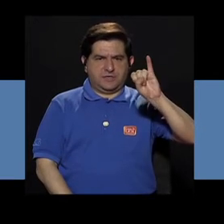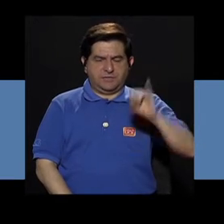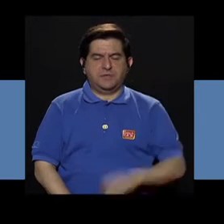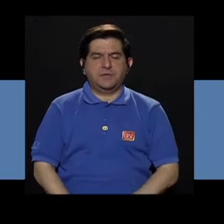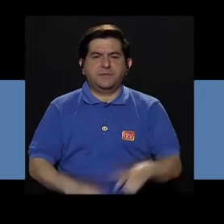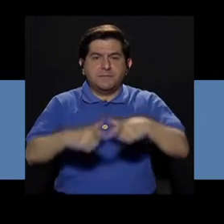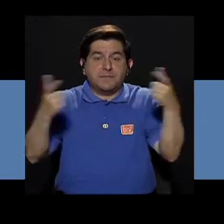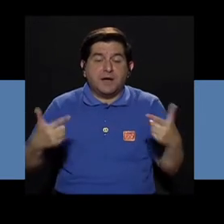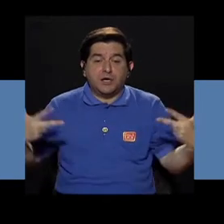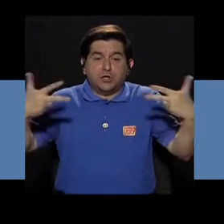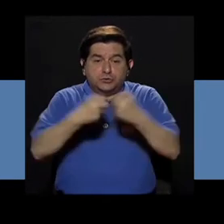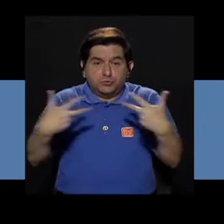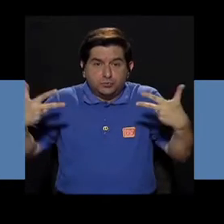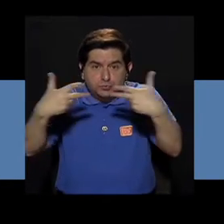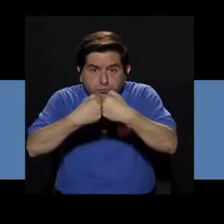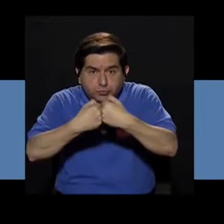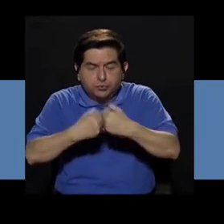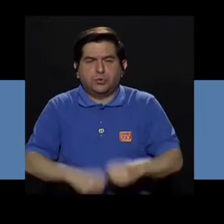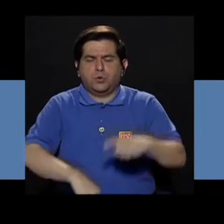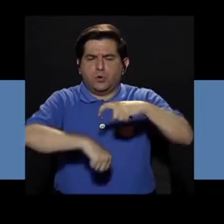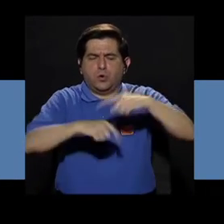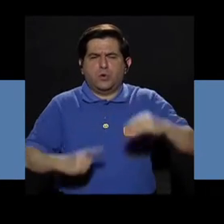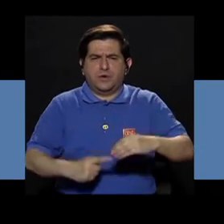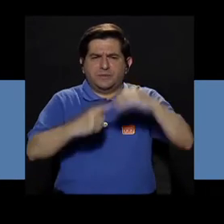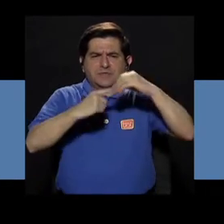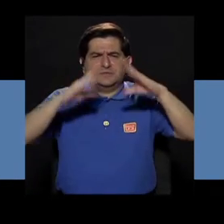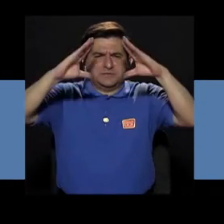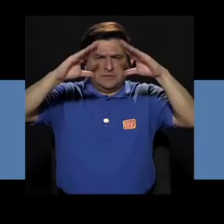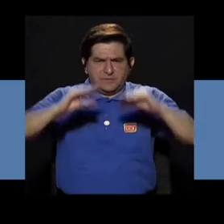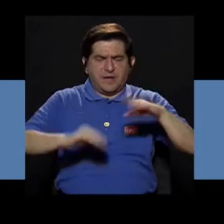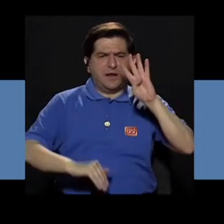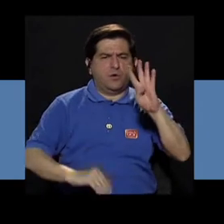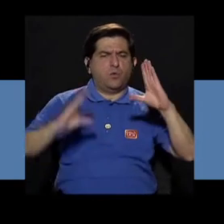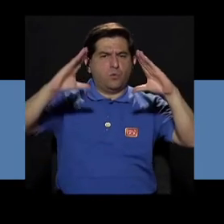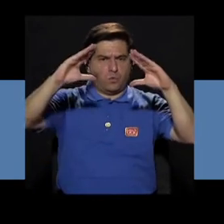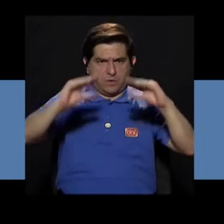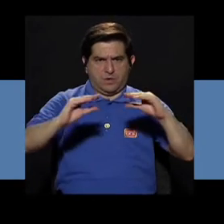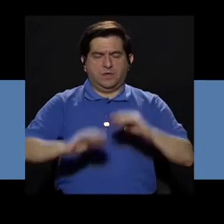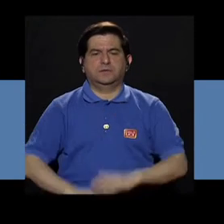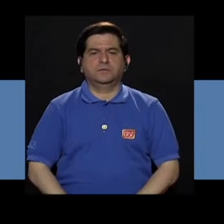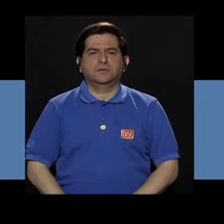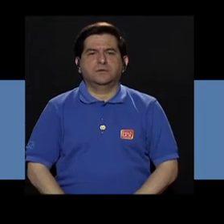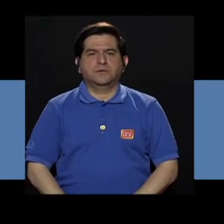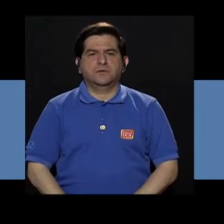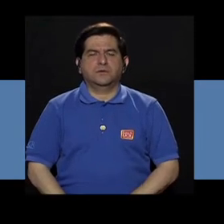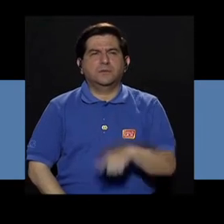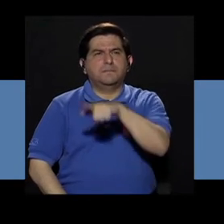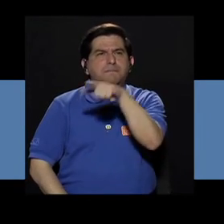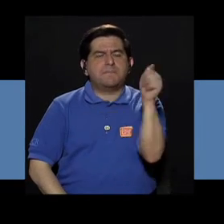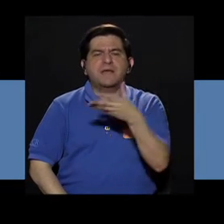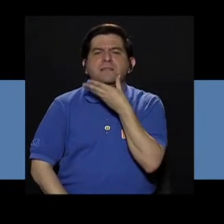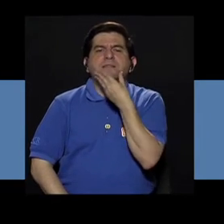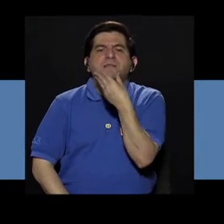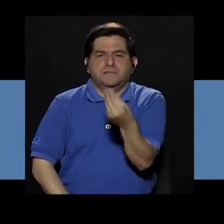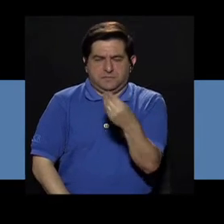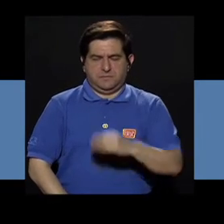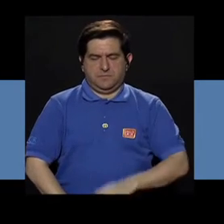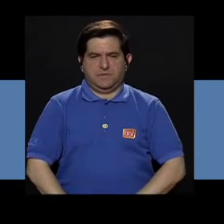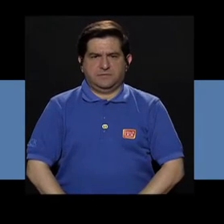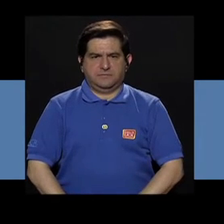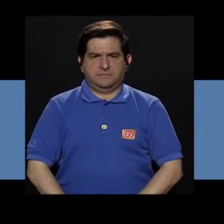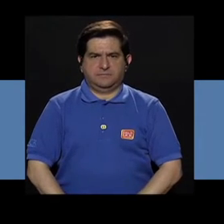la mayoría de choques se dieron en la hora pico de la tarde, aproximadamente a las 4 de la tarde. En el mes de diciembre,